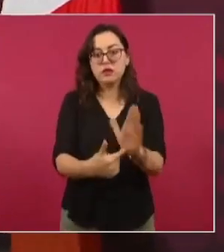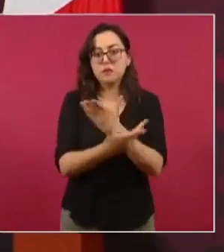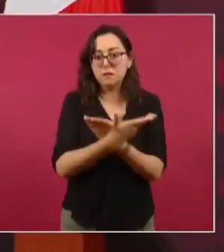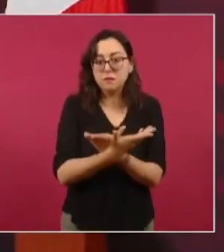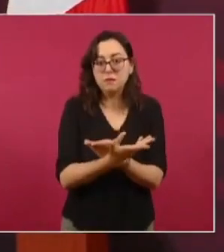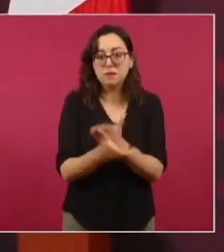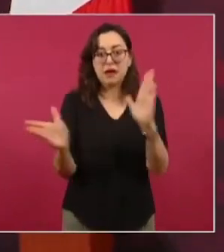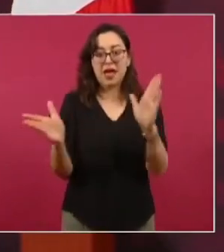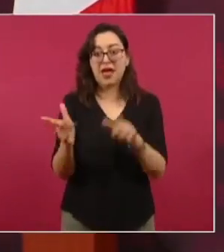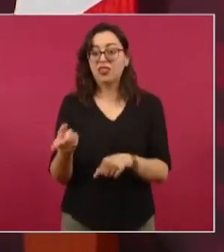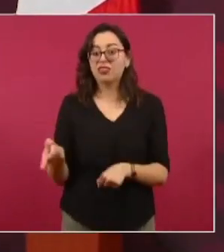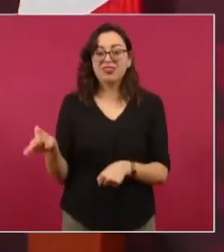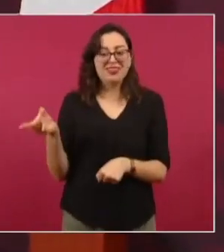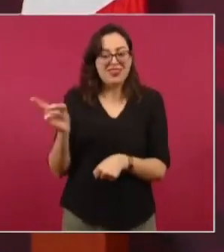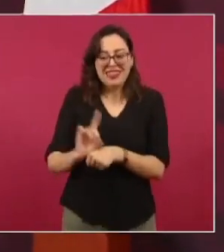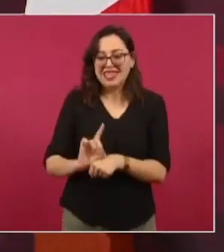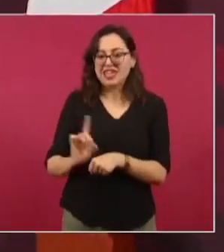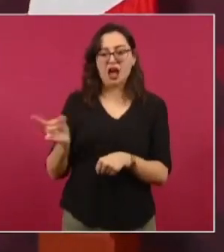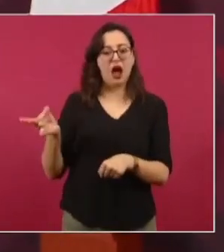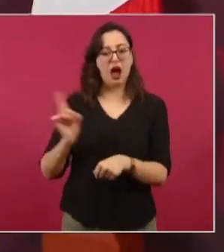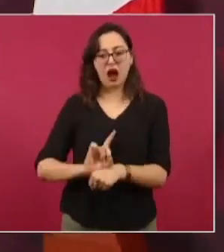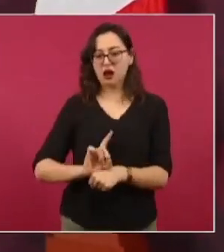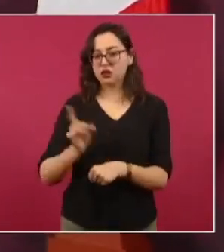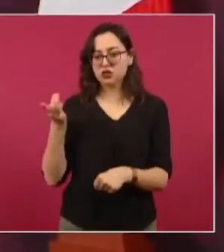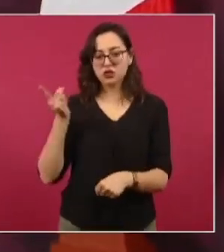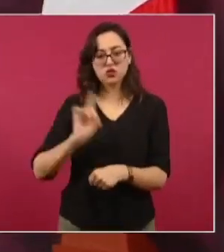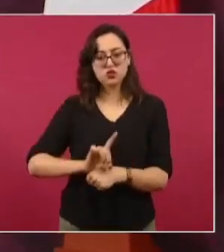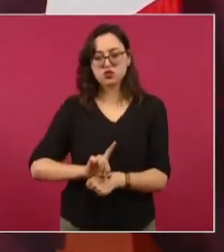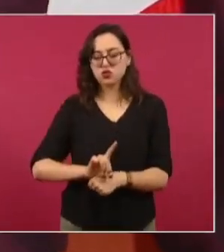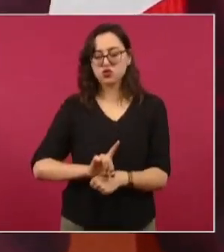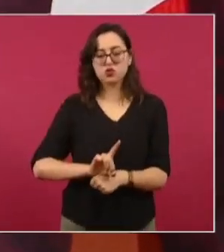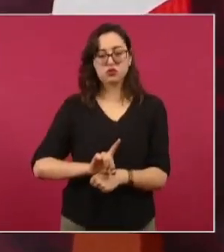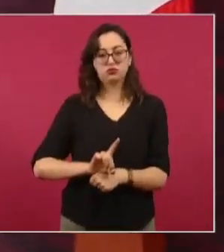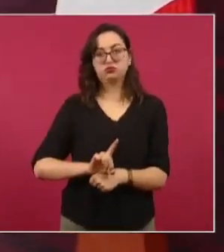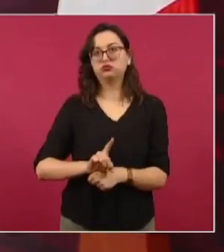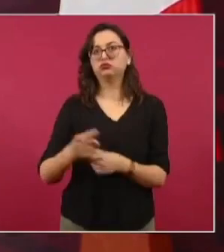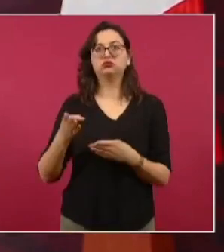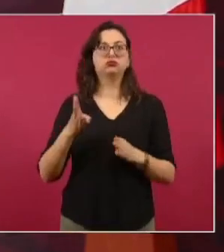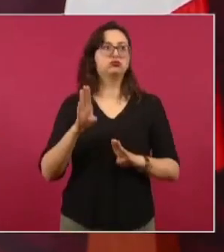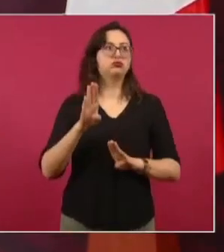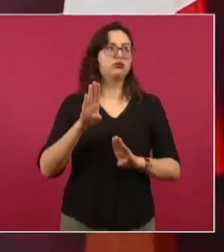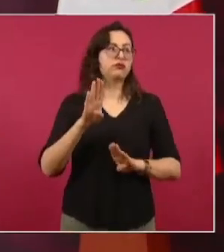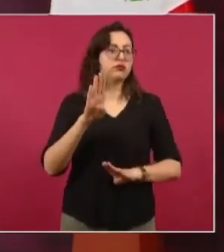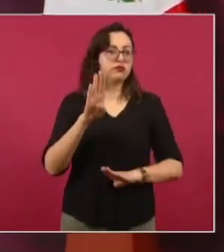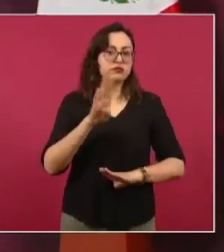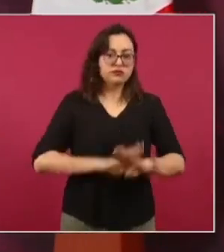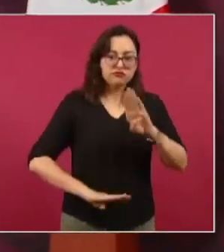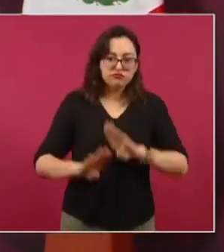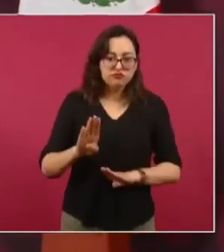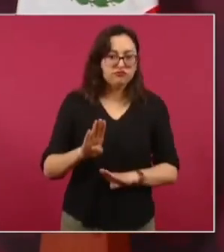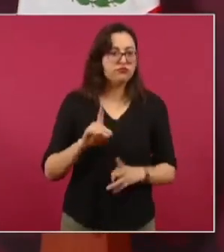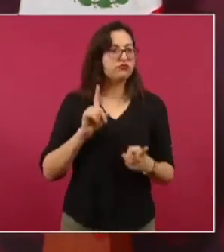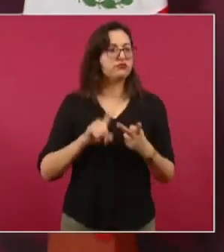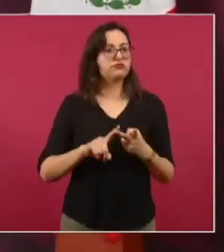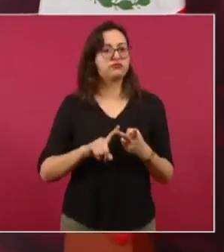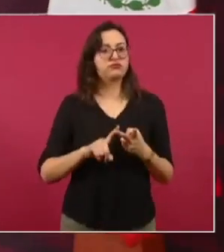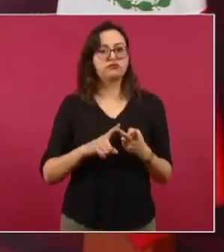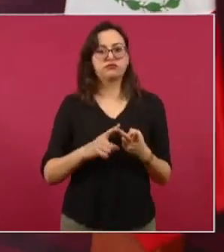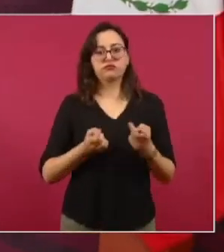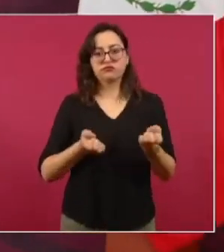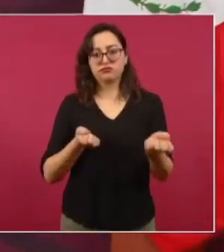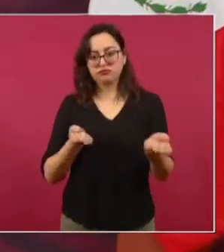en la clase que corresponda ya sea biología ya sea educación